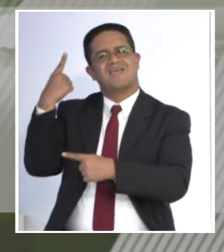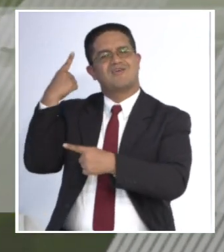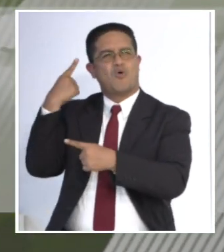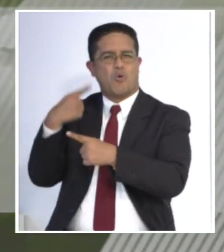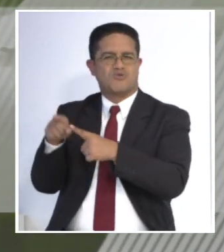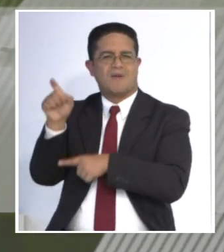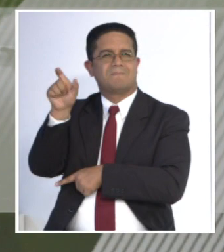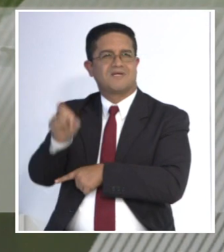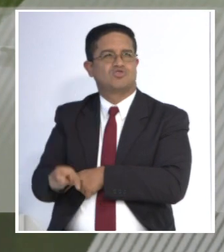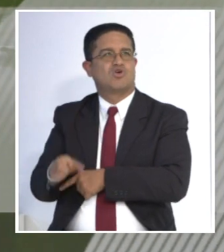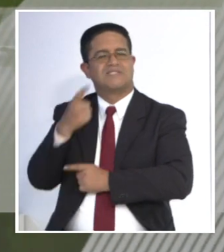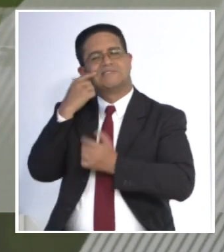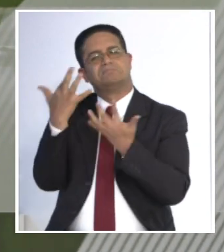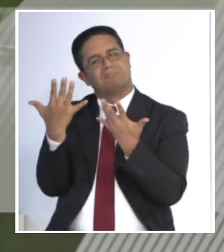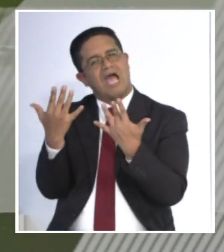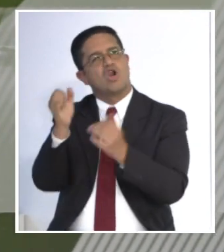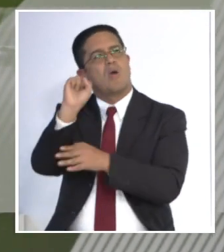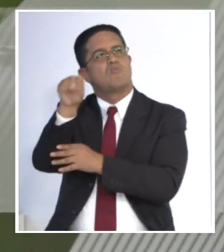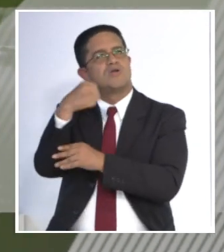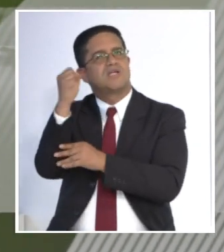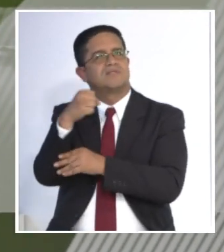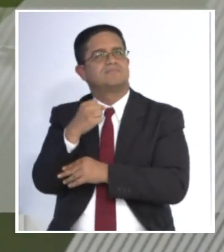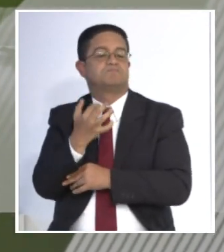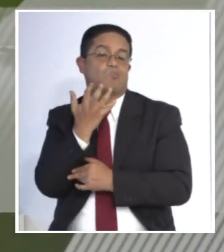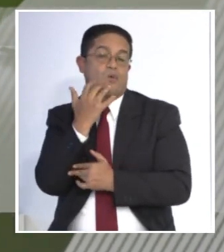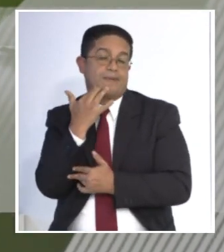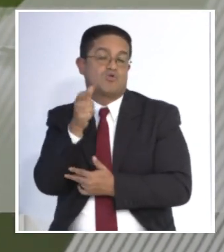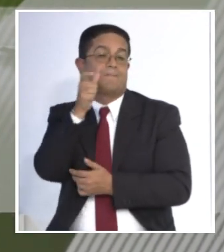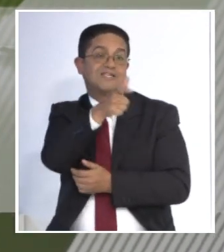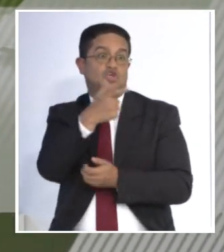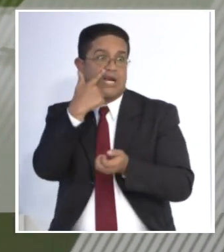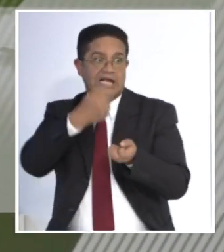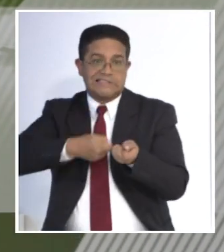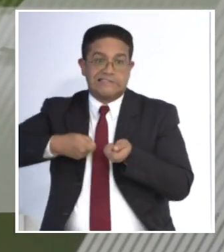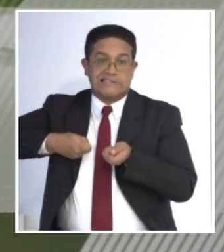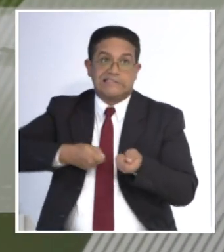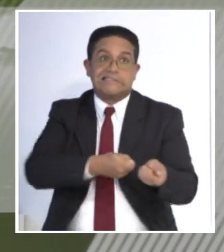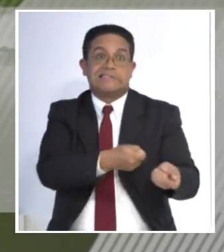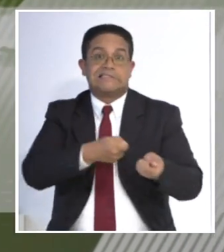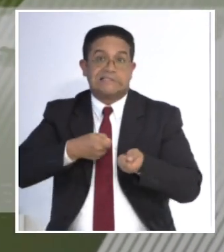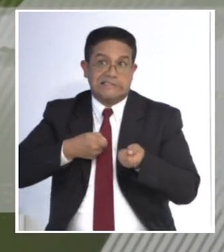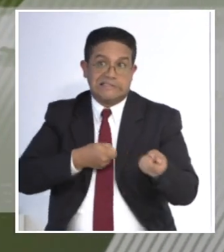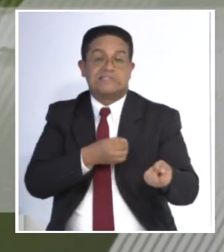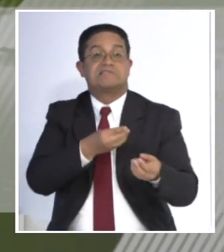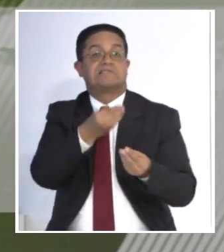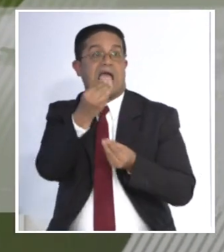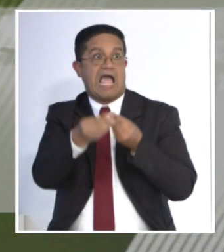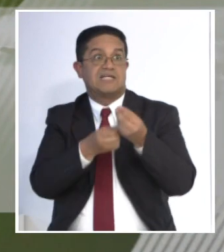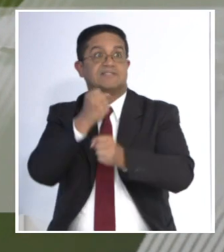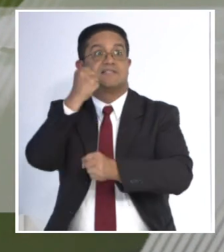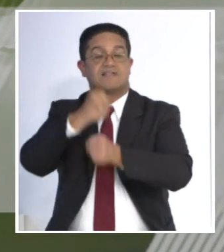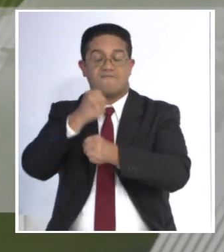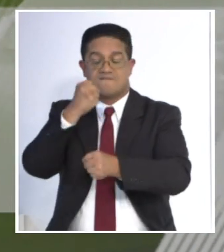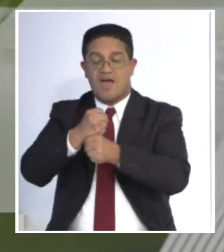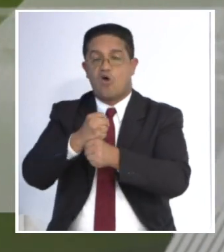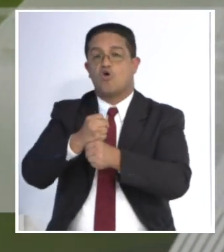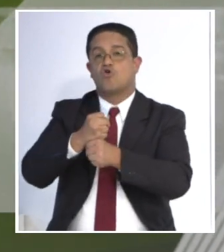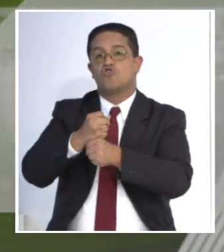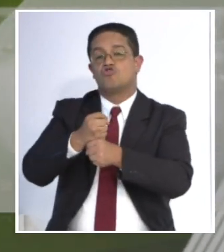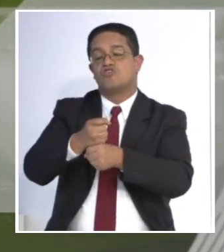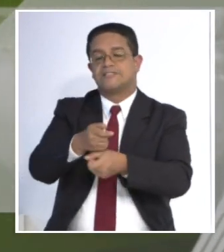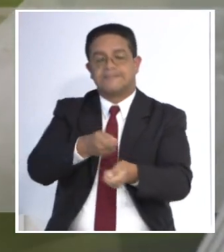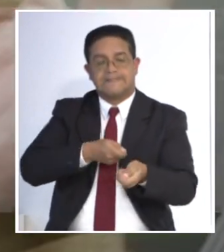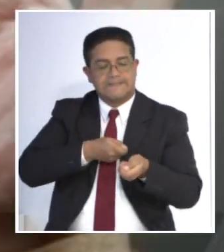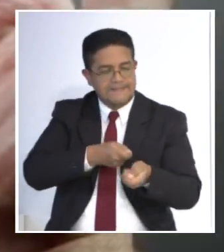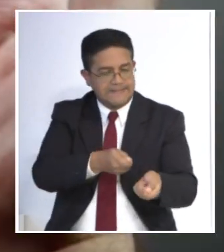que el uso de manos y muñecas sea muy constante. Por ejemplo, las personas que limpian, las personas que hacen estos oficios, el coleto,